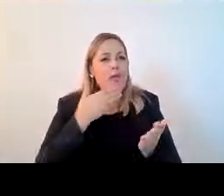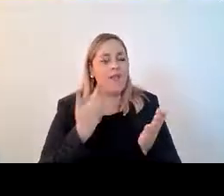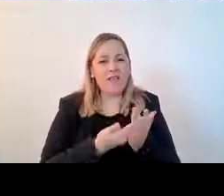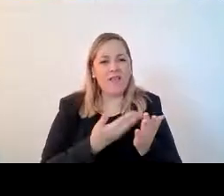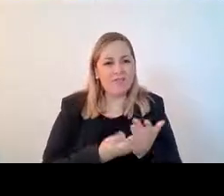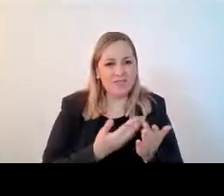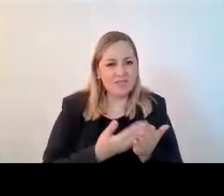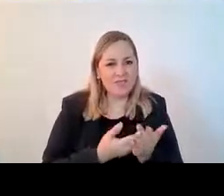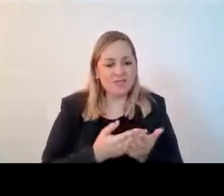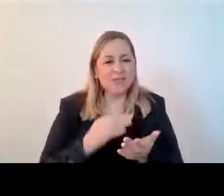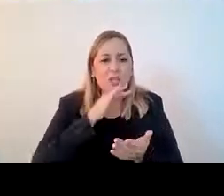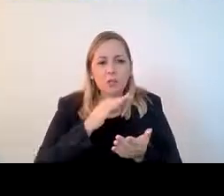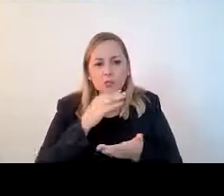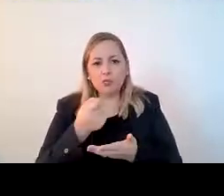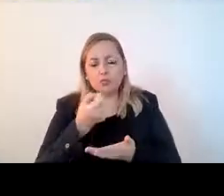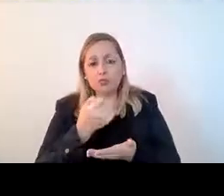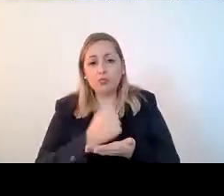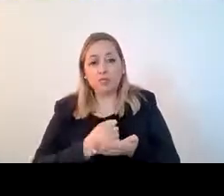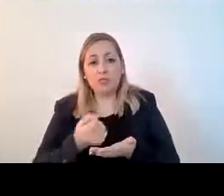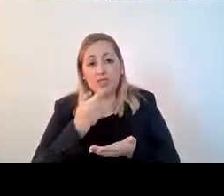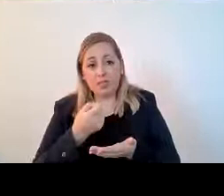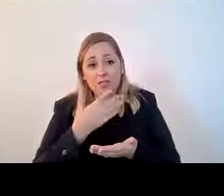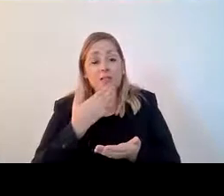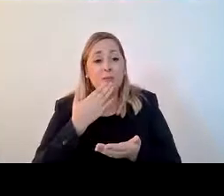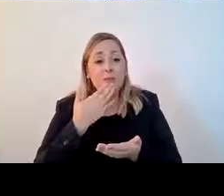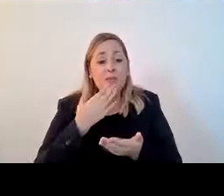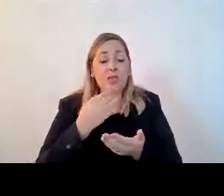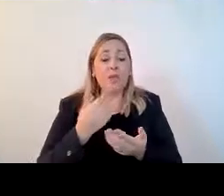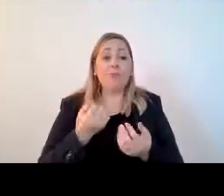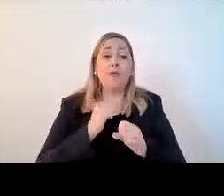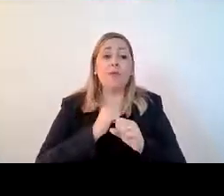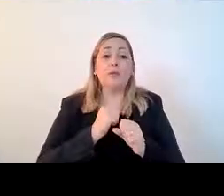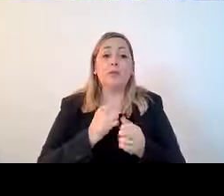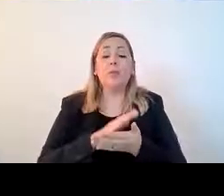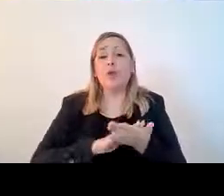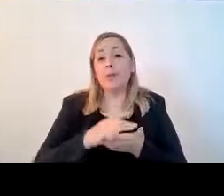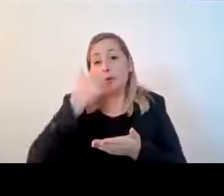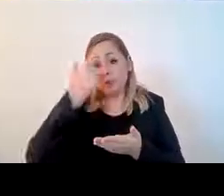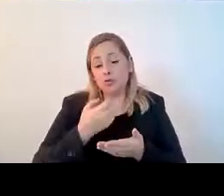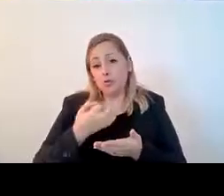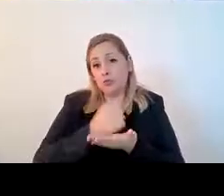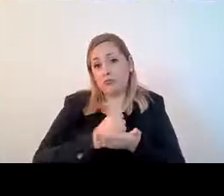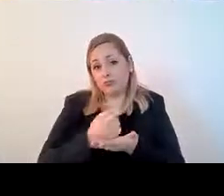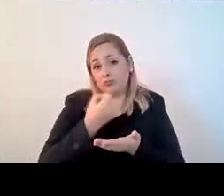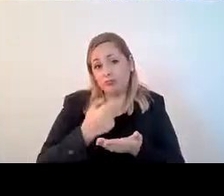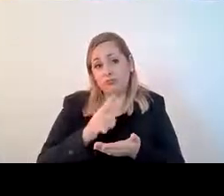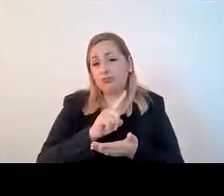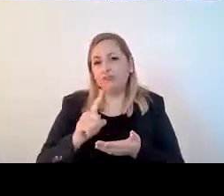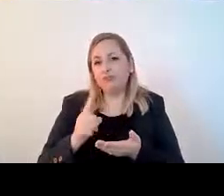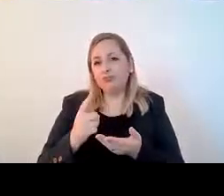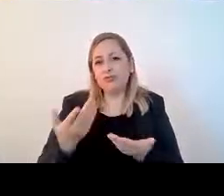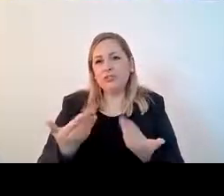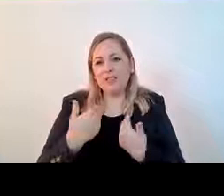historia, y hay clara contraindicación en el caso de consumidores no se recomienda el